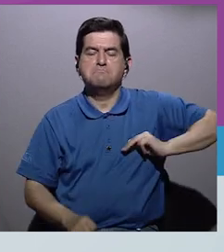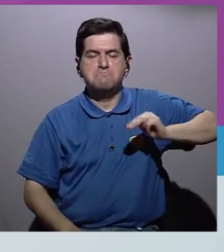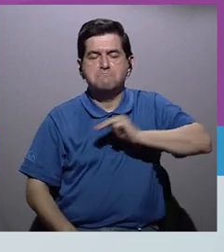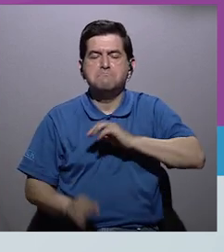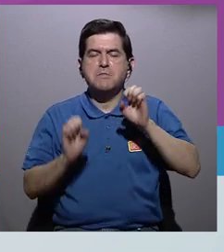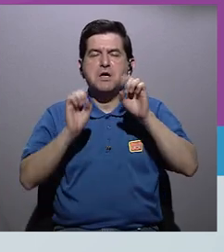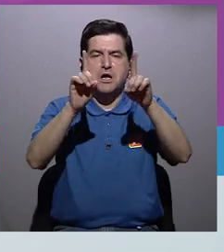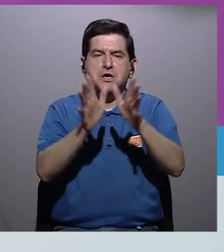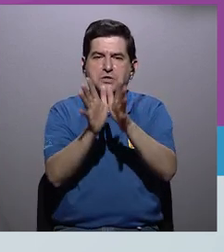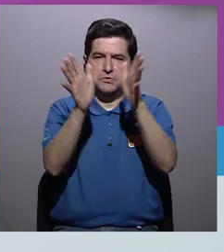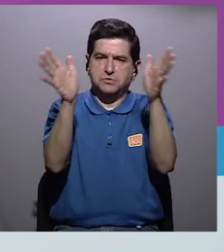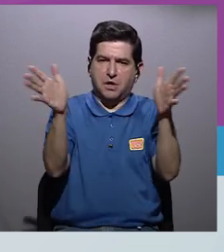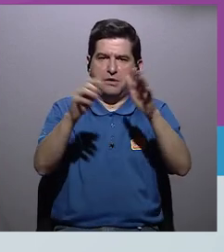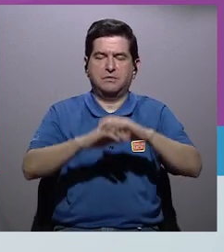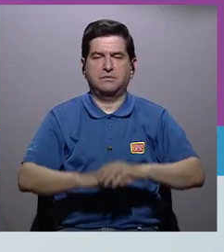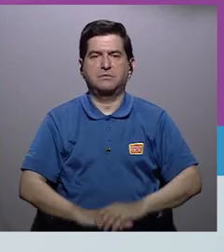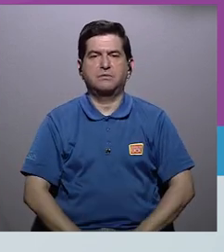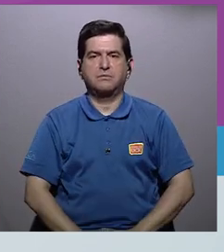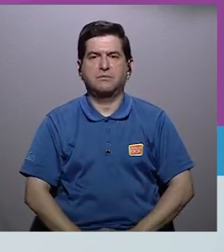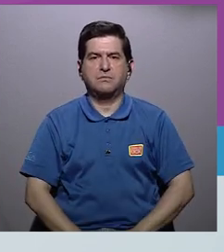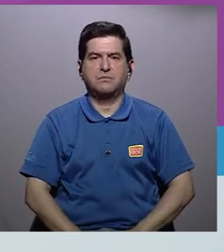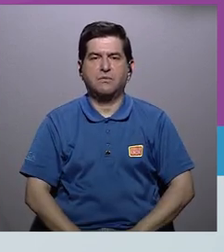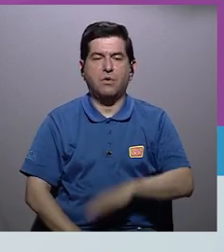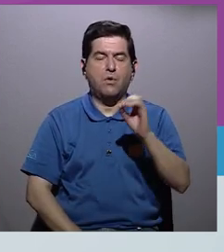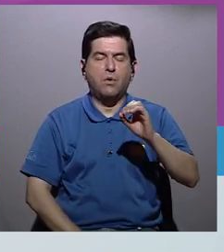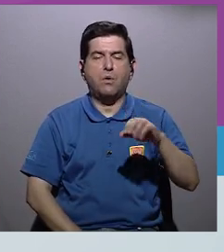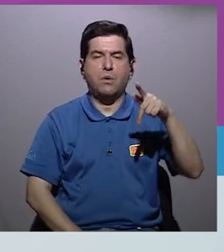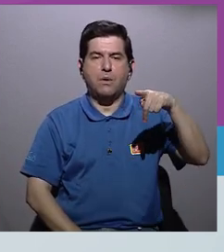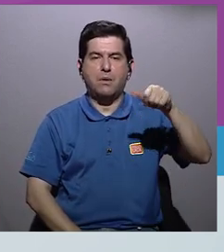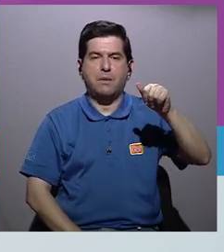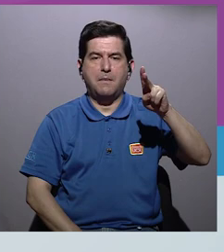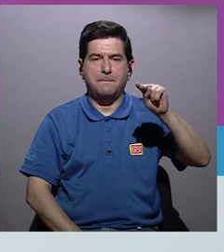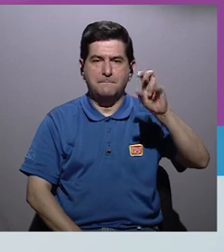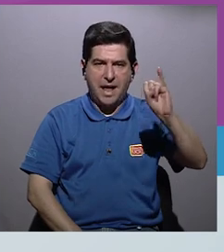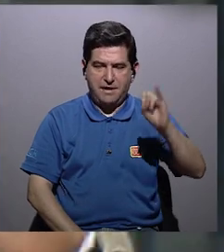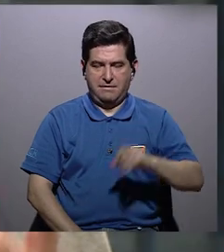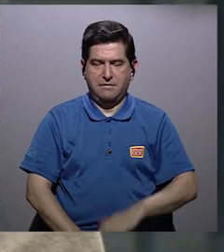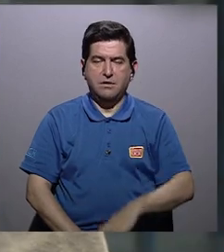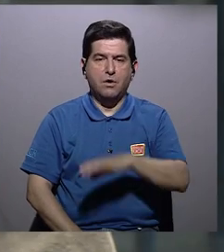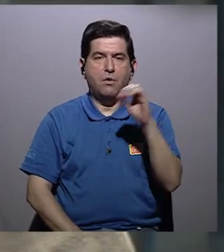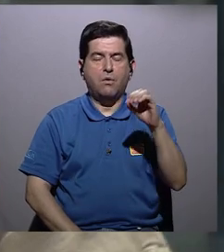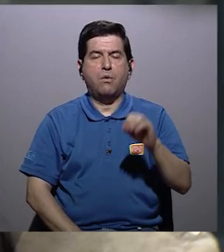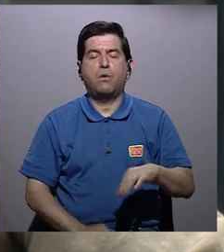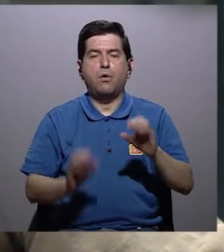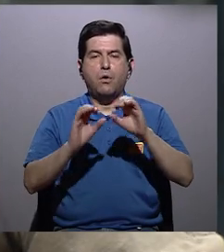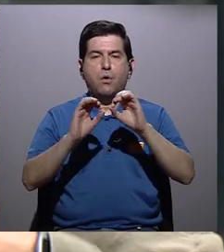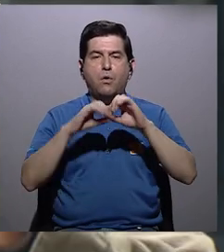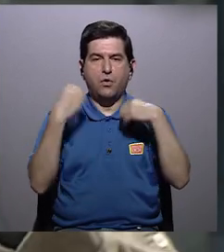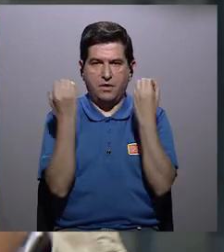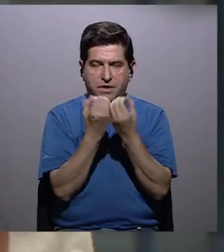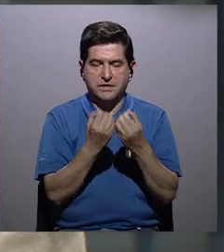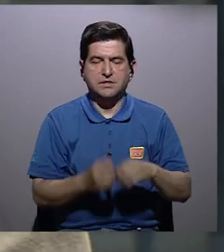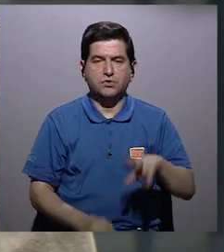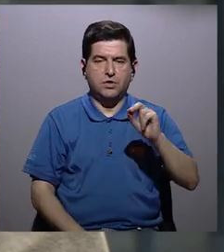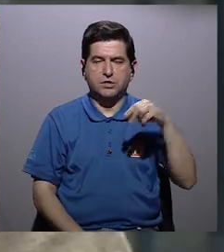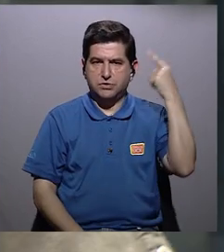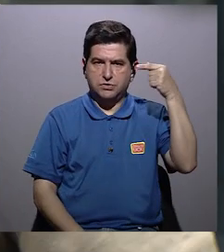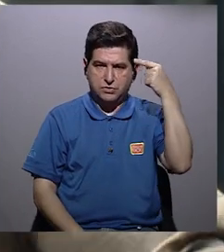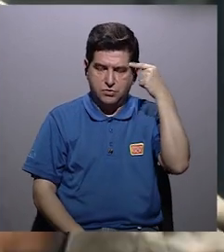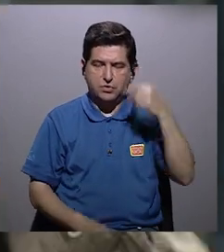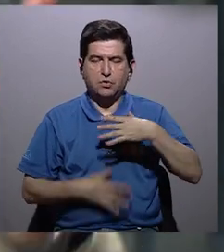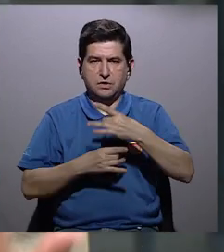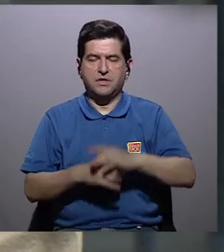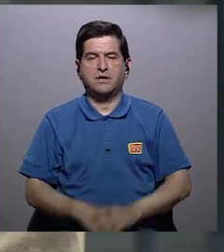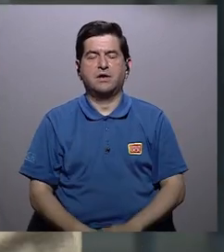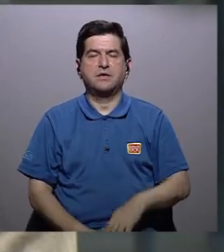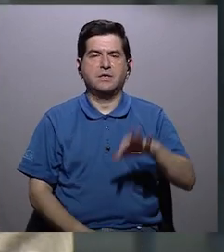de Educación Pública, el Patronato Nacional de la Infancia, ONGs interesadas, Fundación Omar